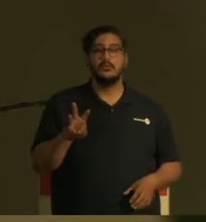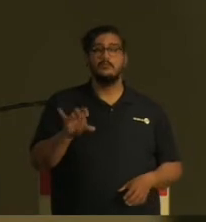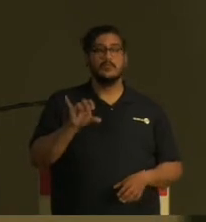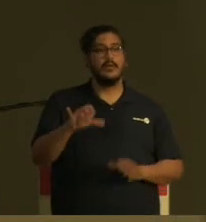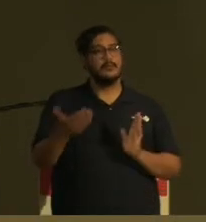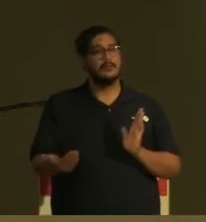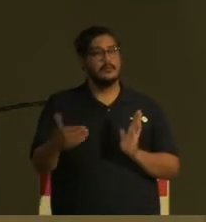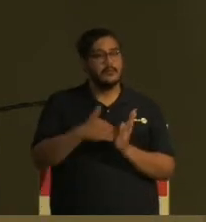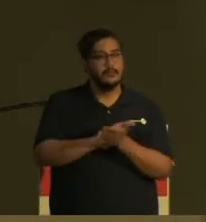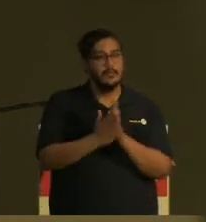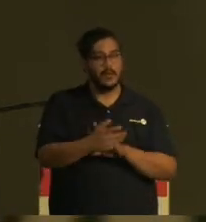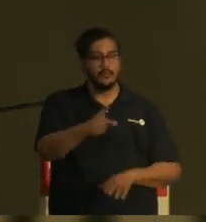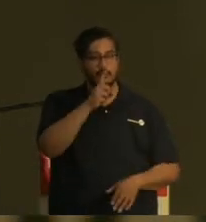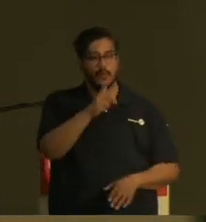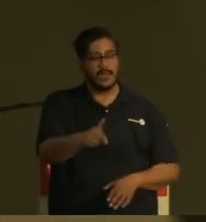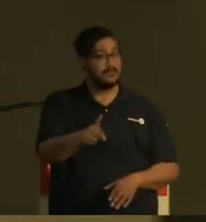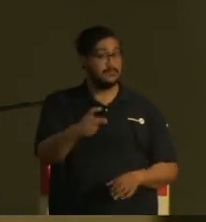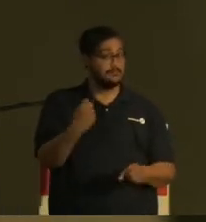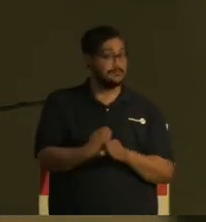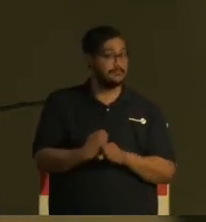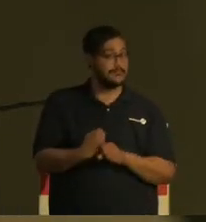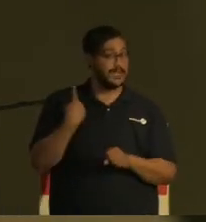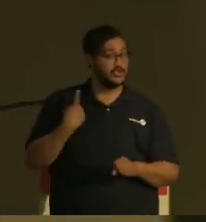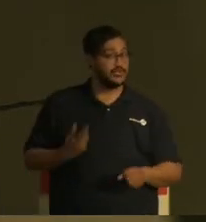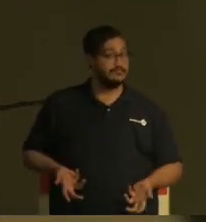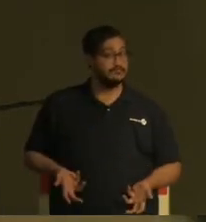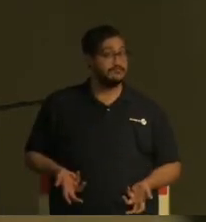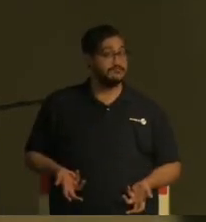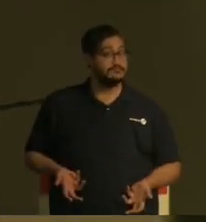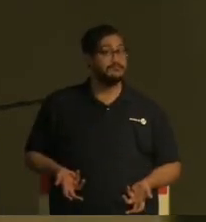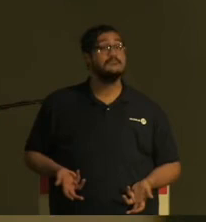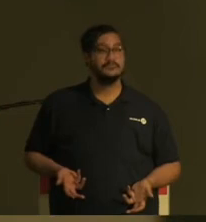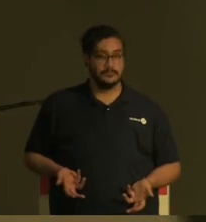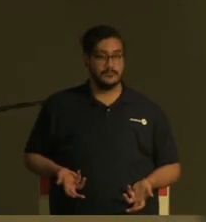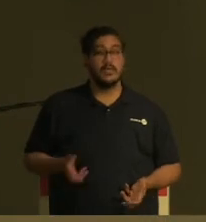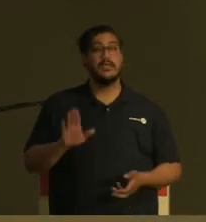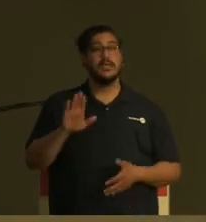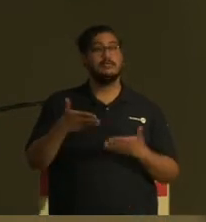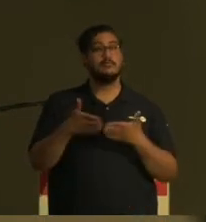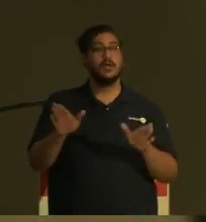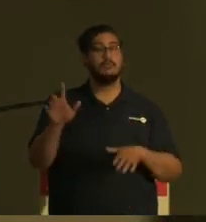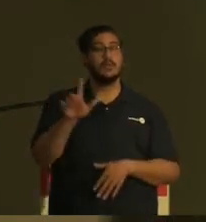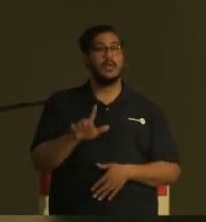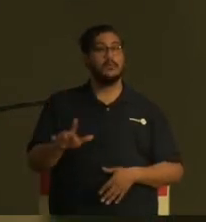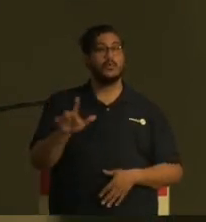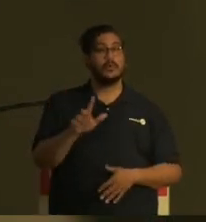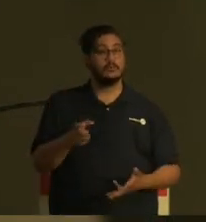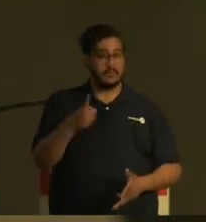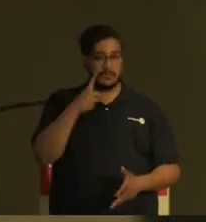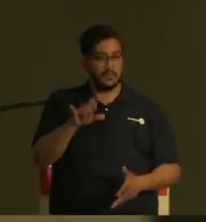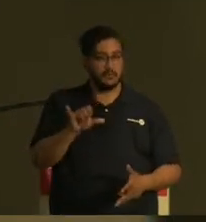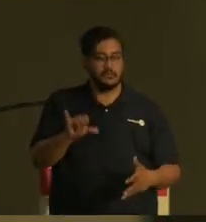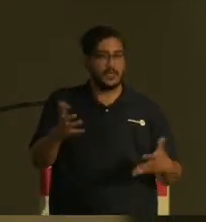hacerse realidad el año pasado en la biblioteca pública, porque se acabó